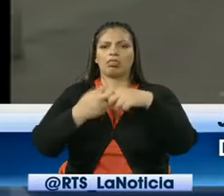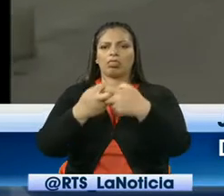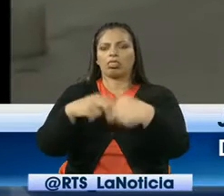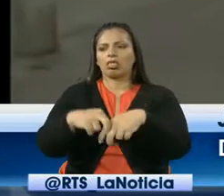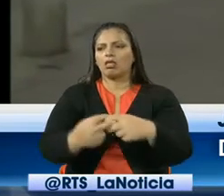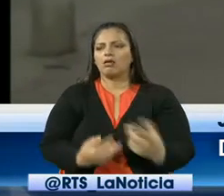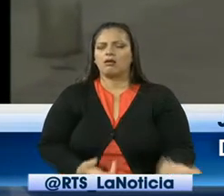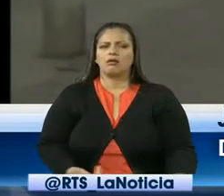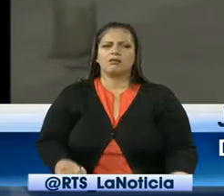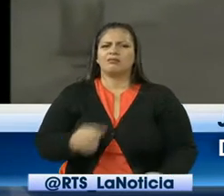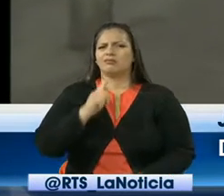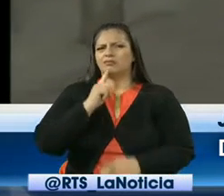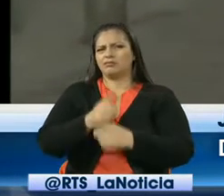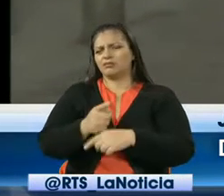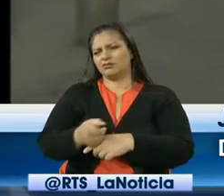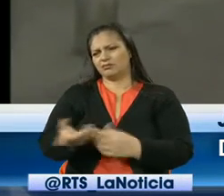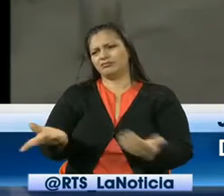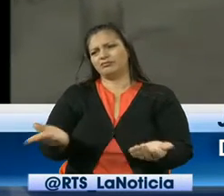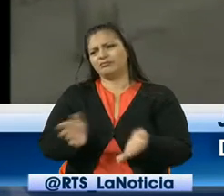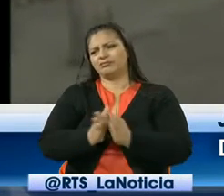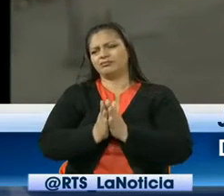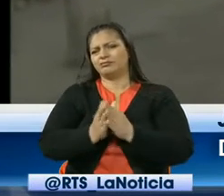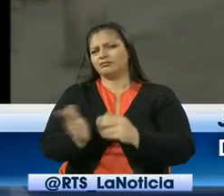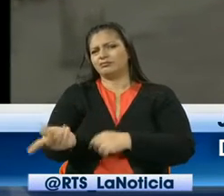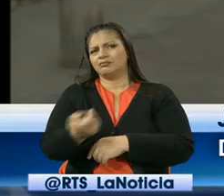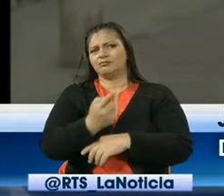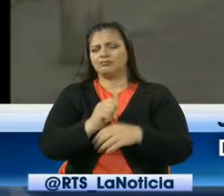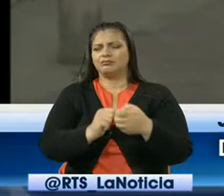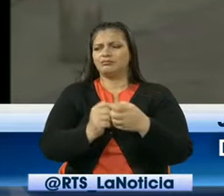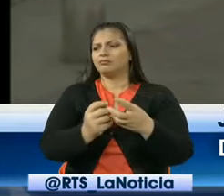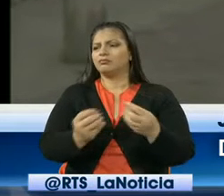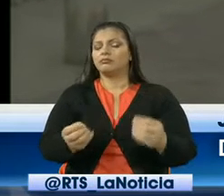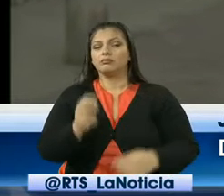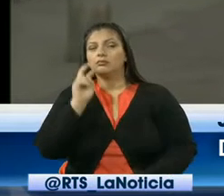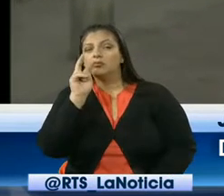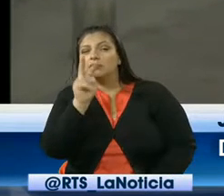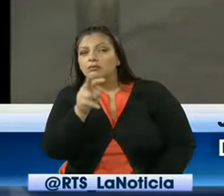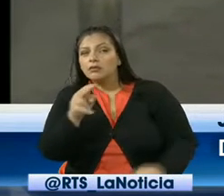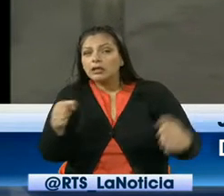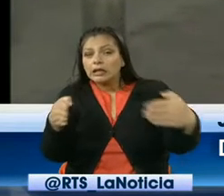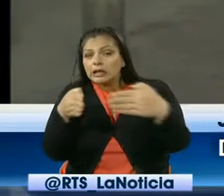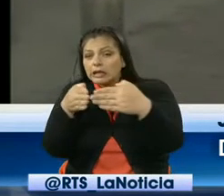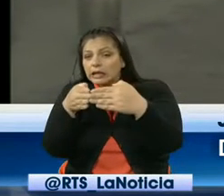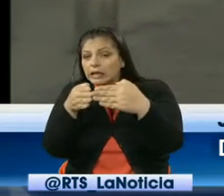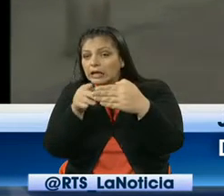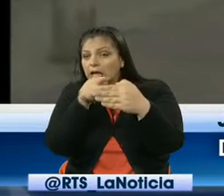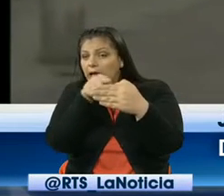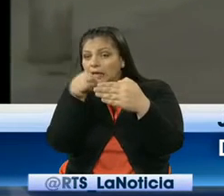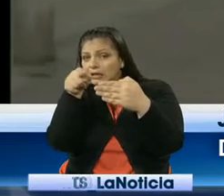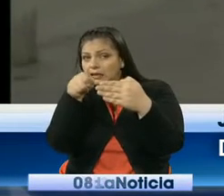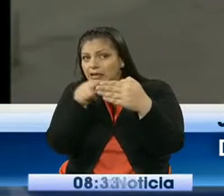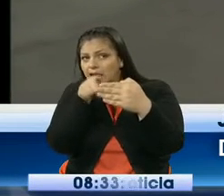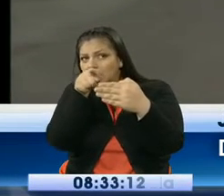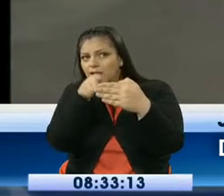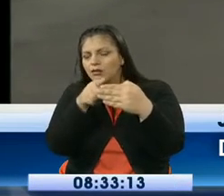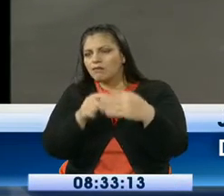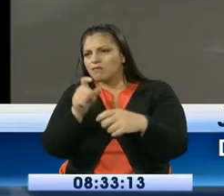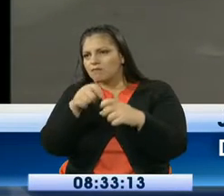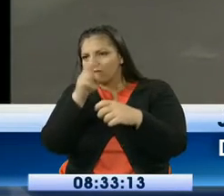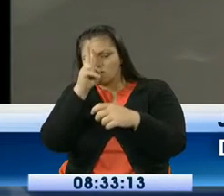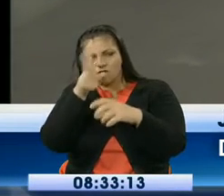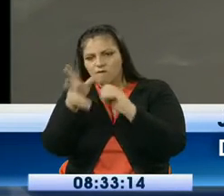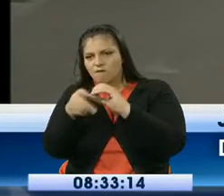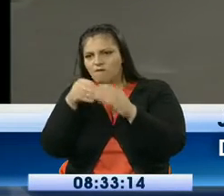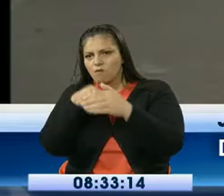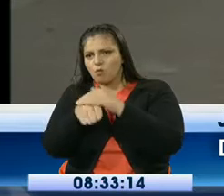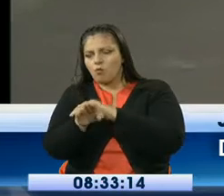también salgan de ahí. Ahí, ese que está ahí, esa esquinita también, ahí es una guarida. La esquinita que está ahí de ese lado ya.